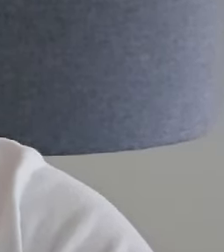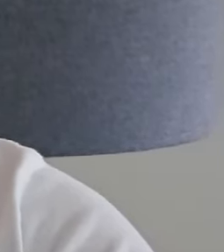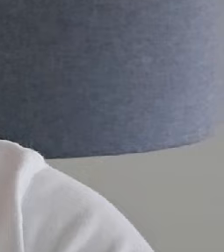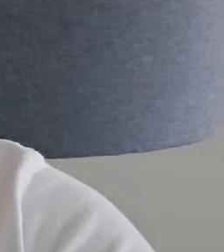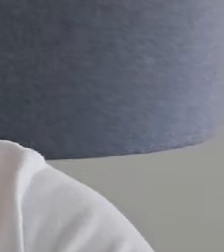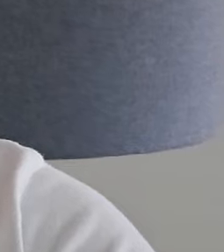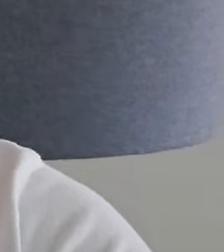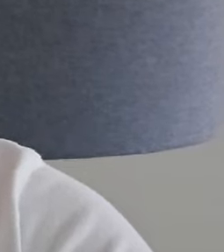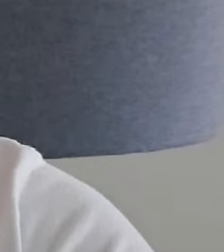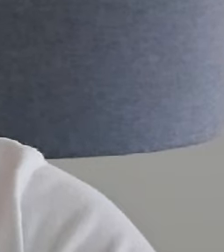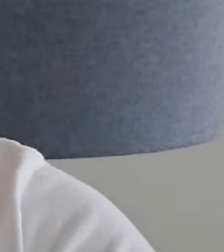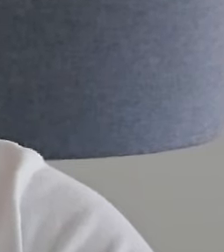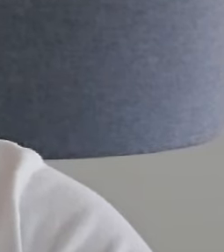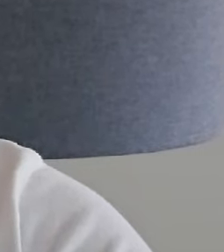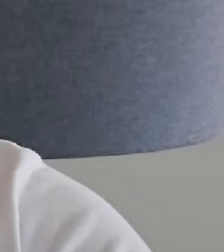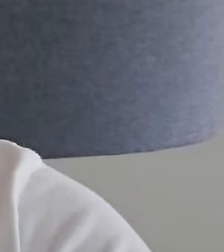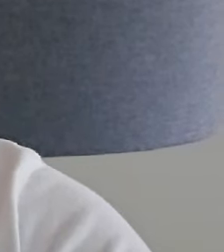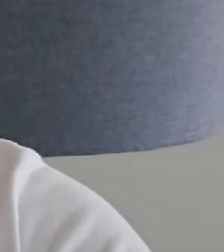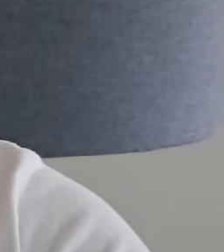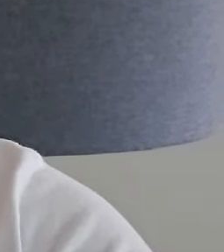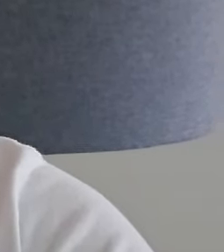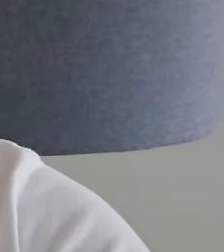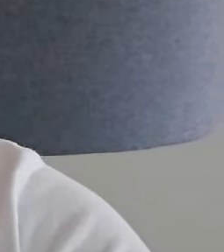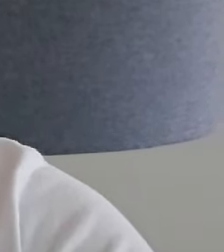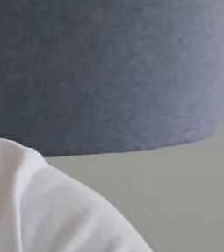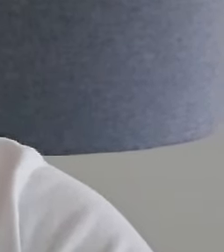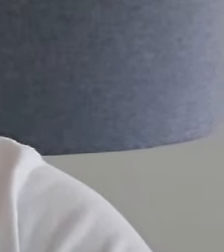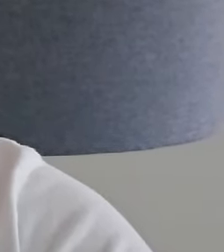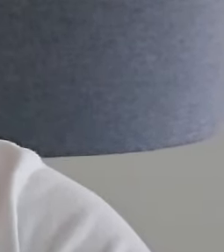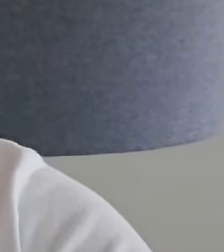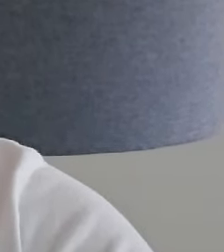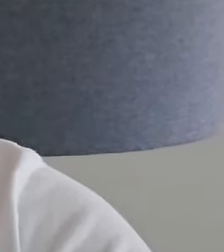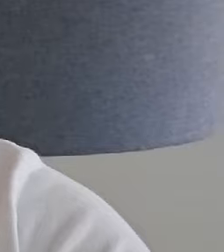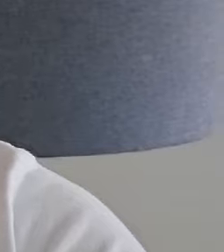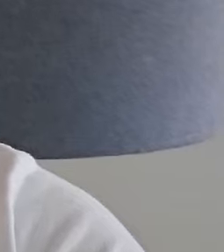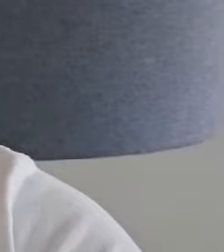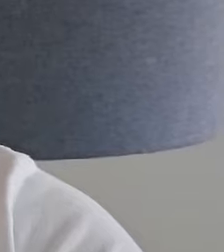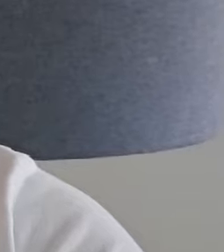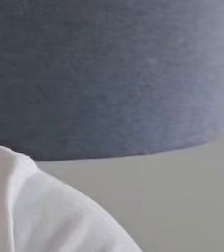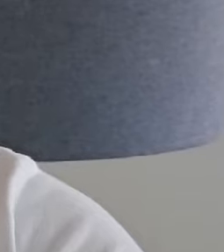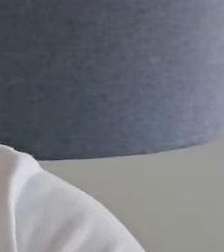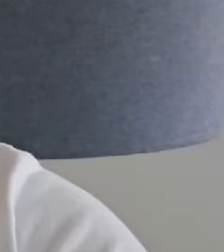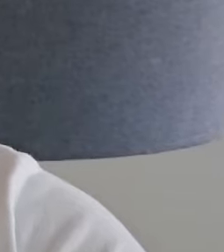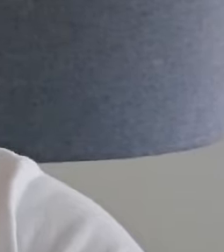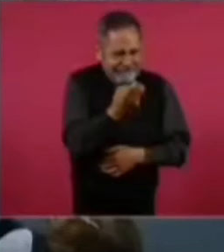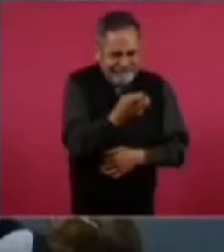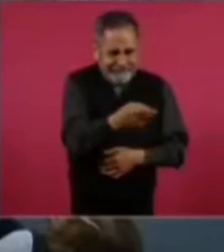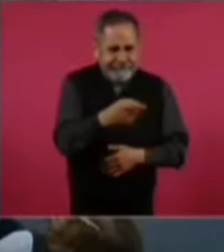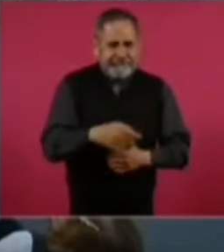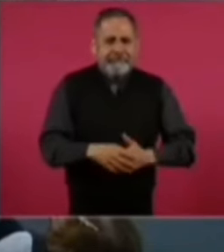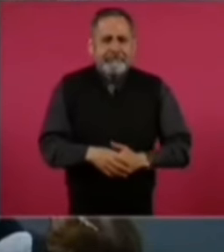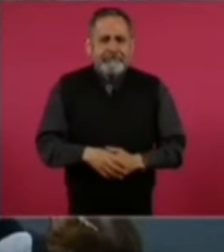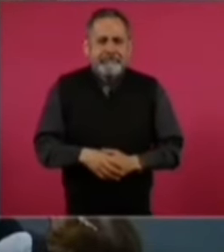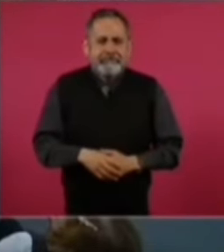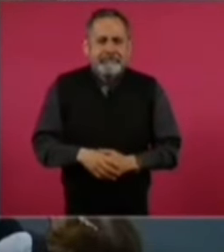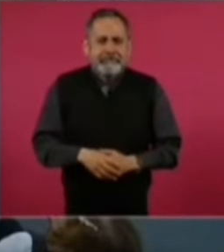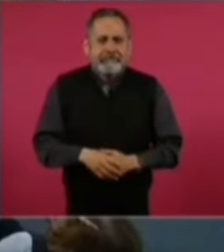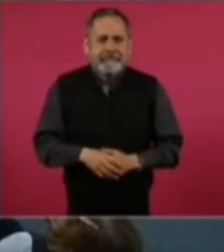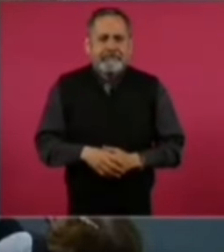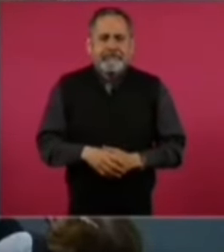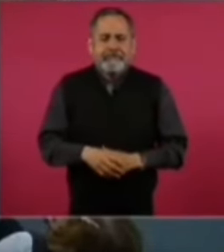del PRI. Pero bueno, así están en la oposición, ya se perdieron el respeto, andan en el golpeteo. Porque